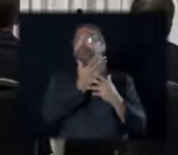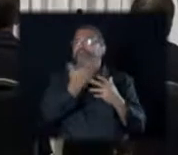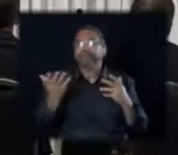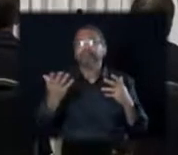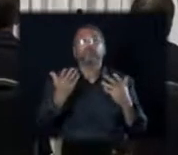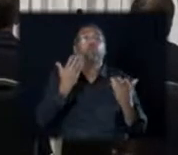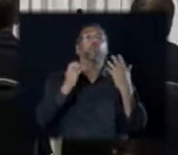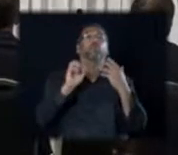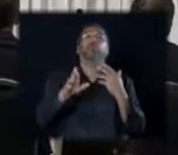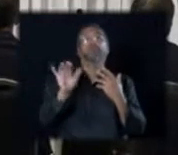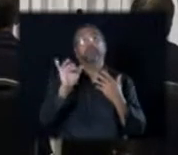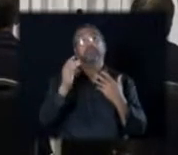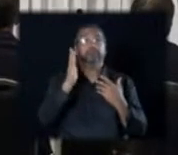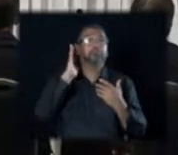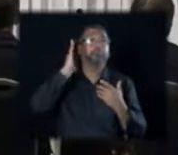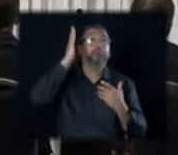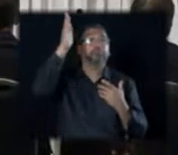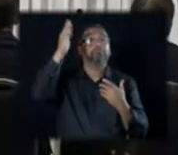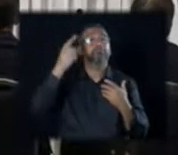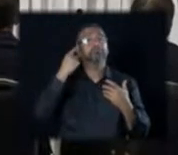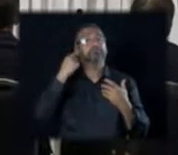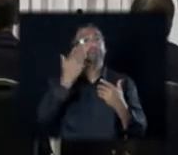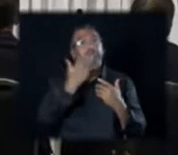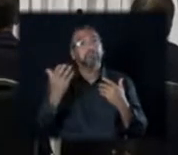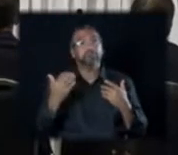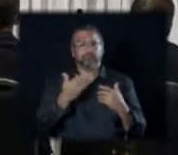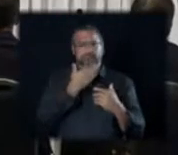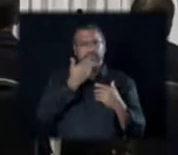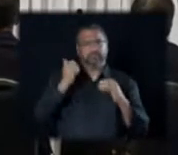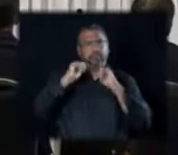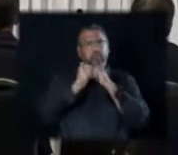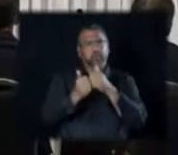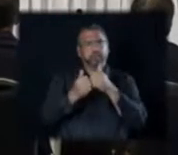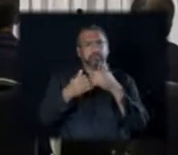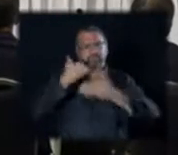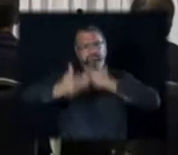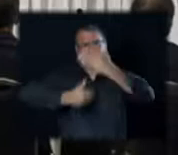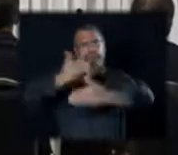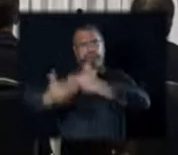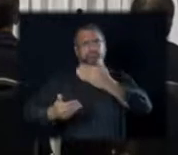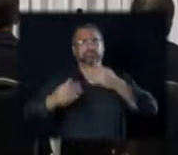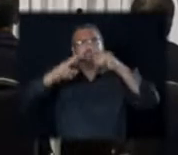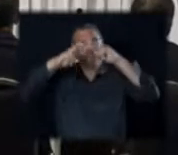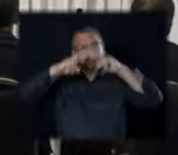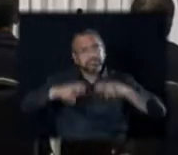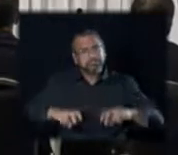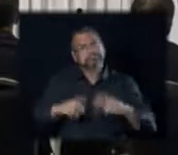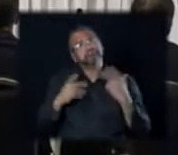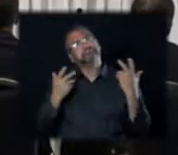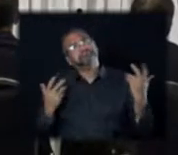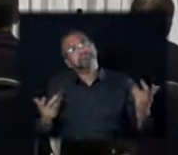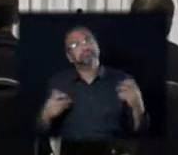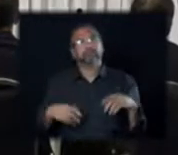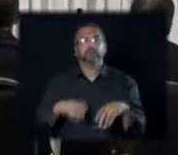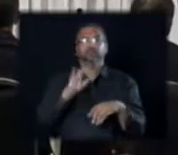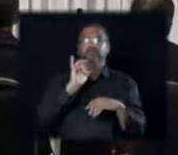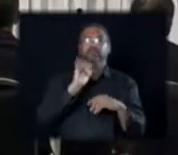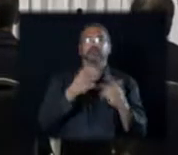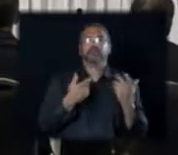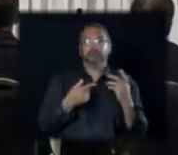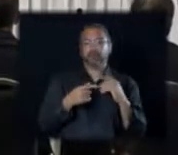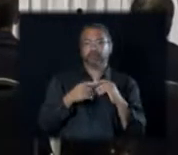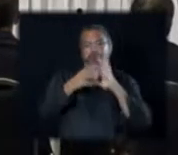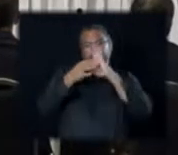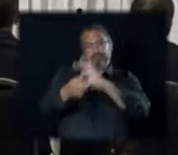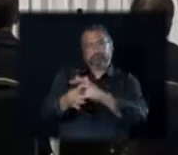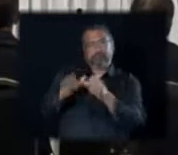pueden implementar en el futuro? Es decir, ¿ustedes han llevado a cabo alguna práctica, una mejor práctica o algún análisis de